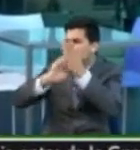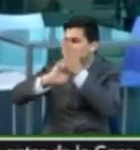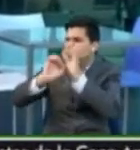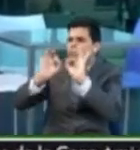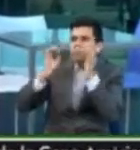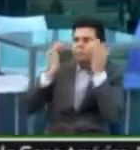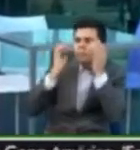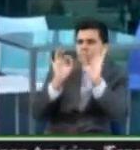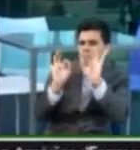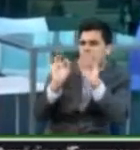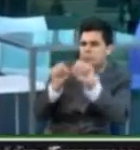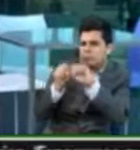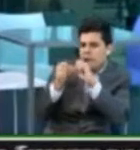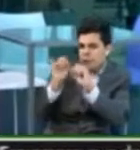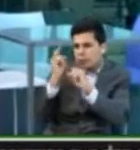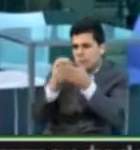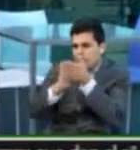haya habido algún golpe